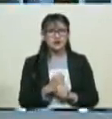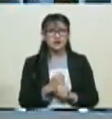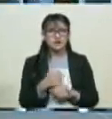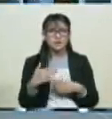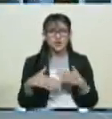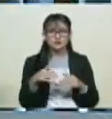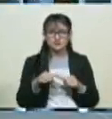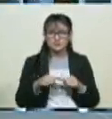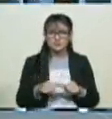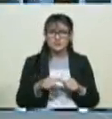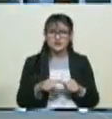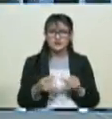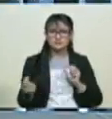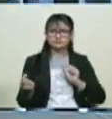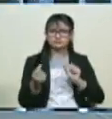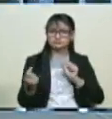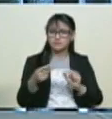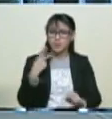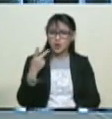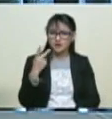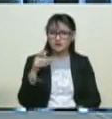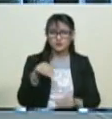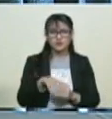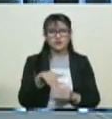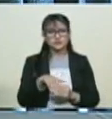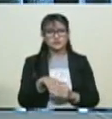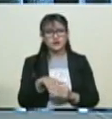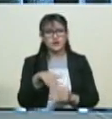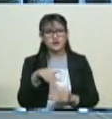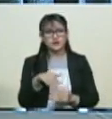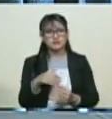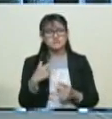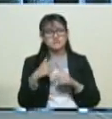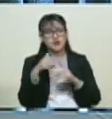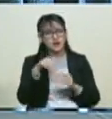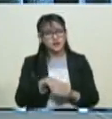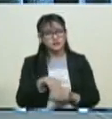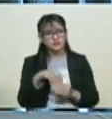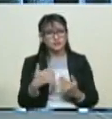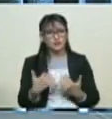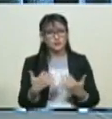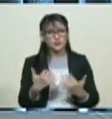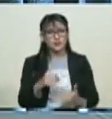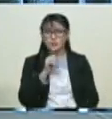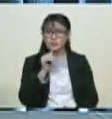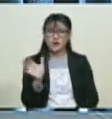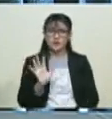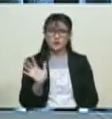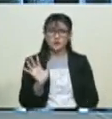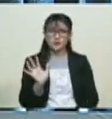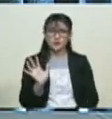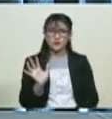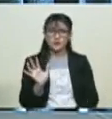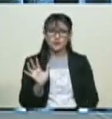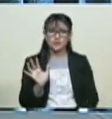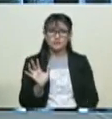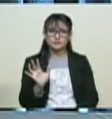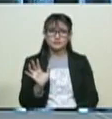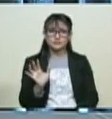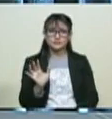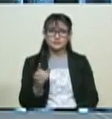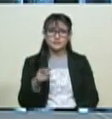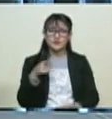permanentes de debate político electoral y de elecciones lo cual no es malo lo cual obliga